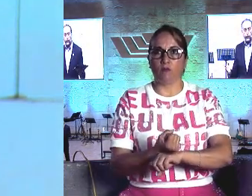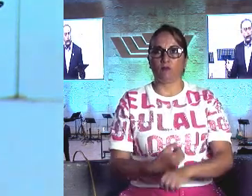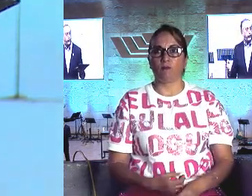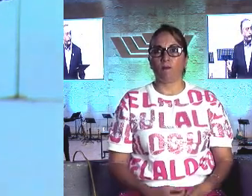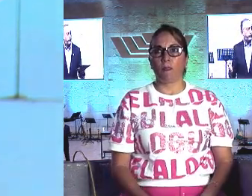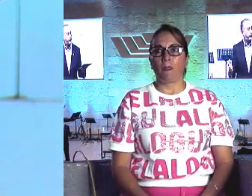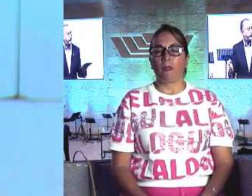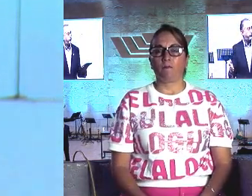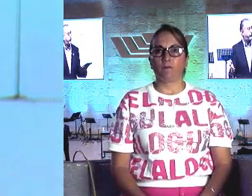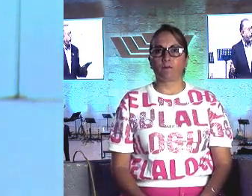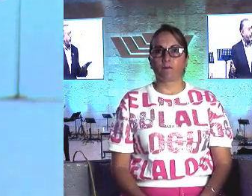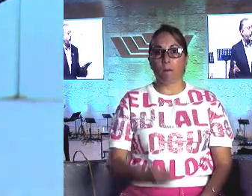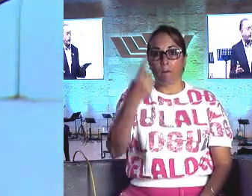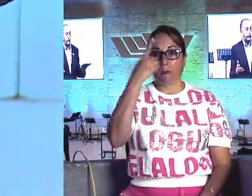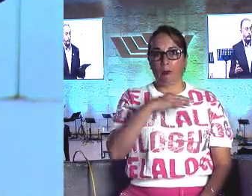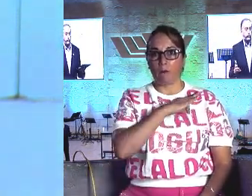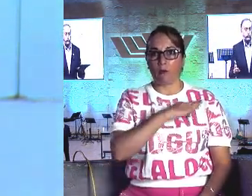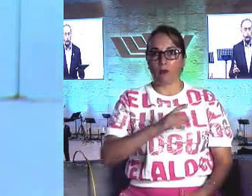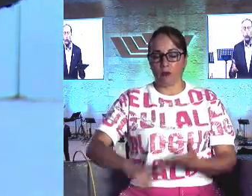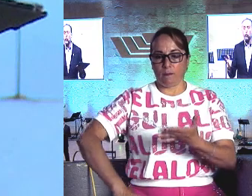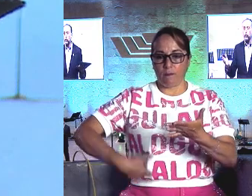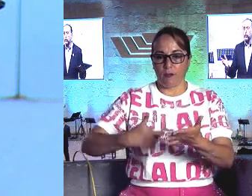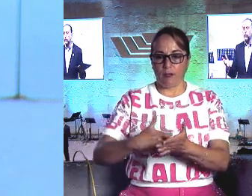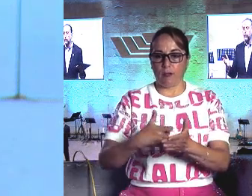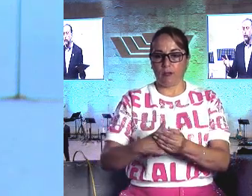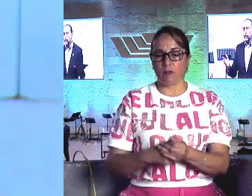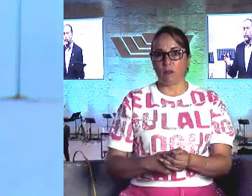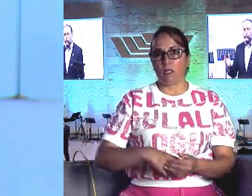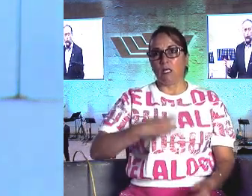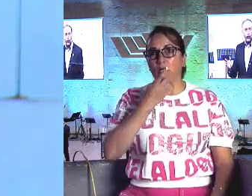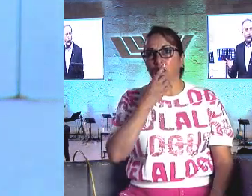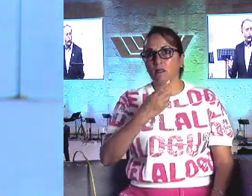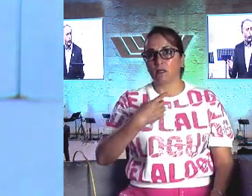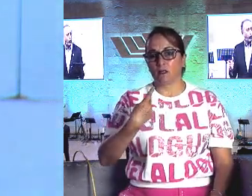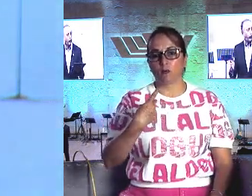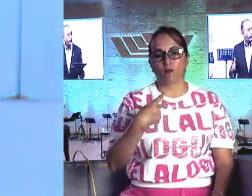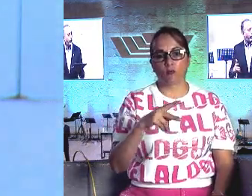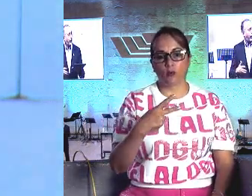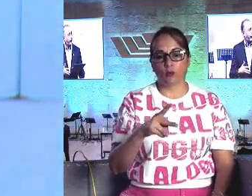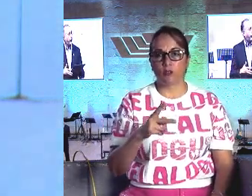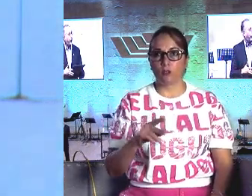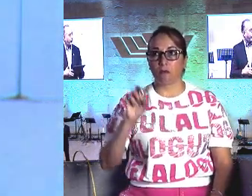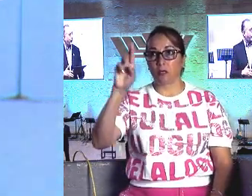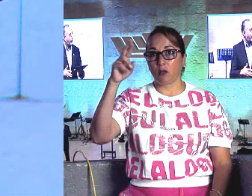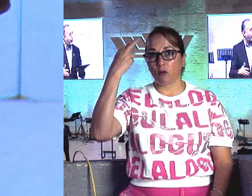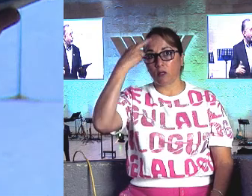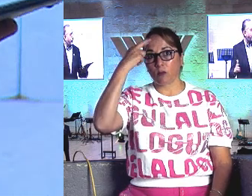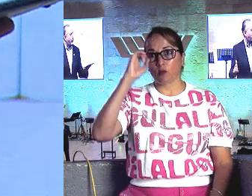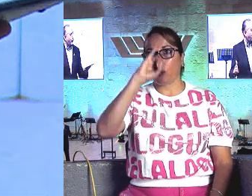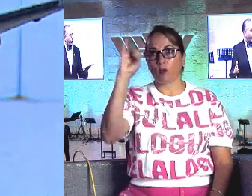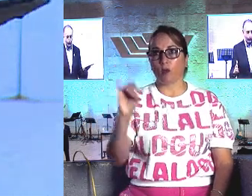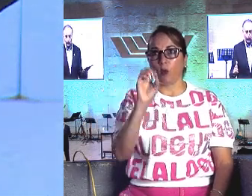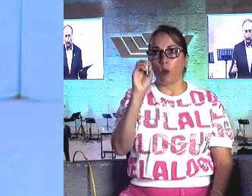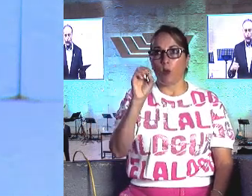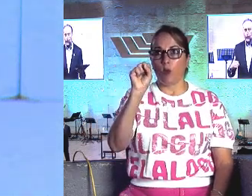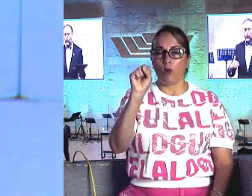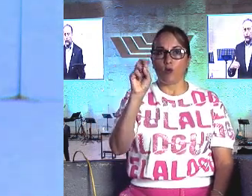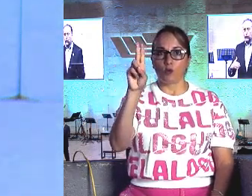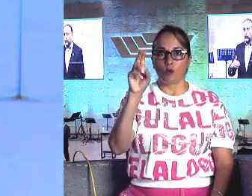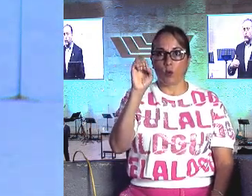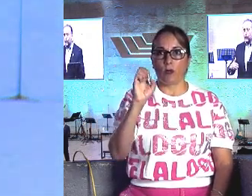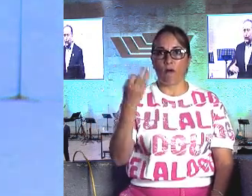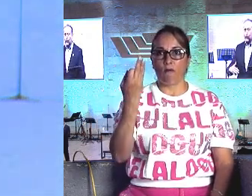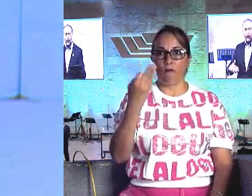para pagarte, soy tuyo. ¿Se acuerdan cuando José administraba el territorio de Egipto, que